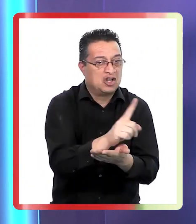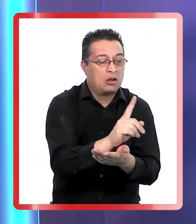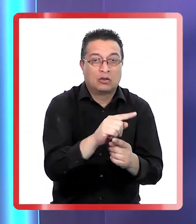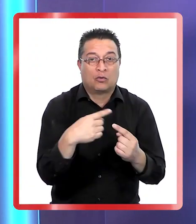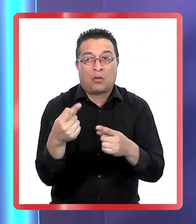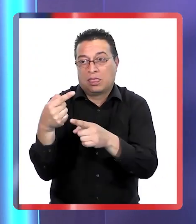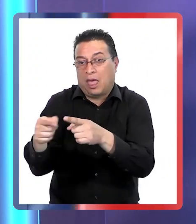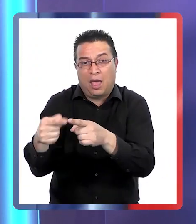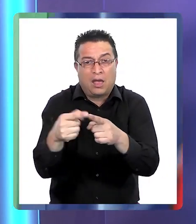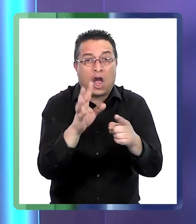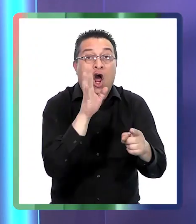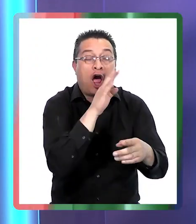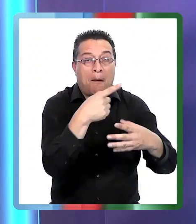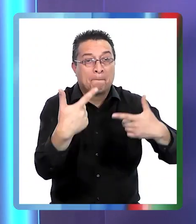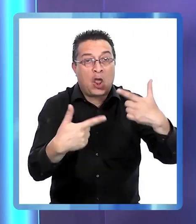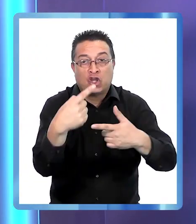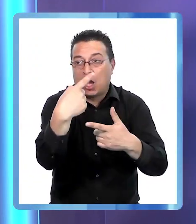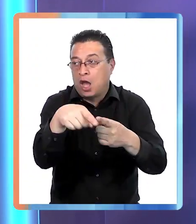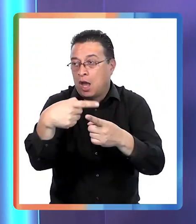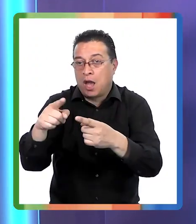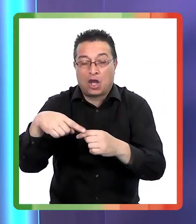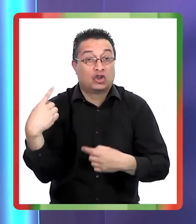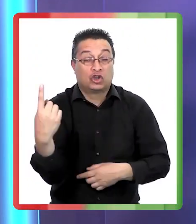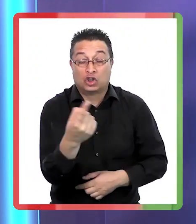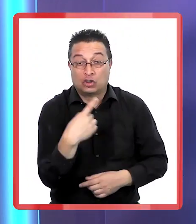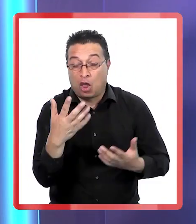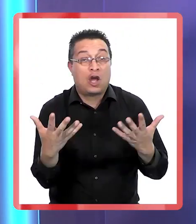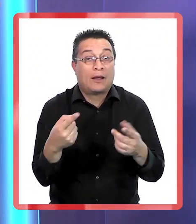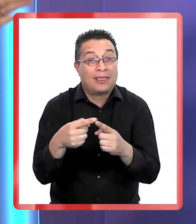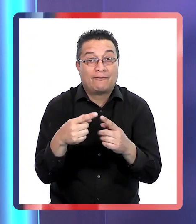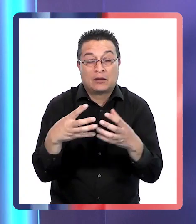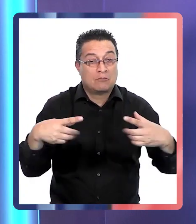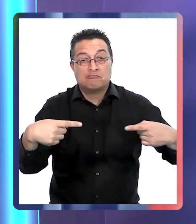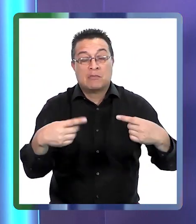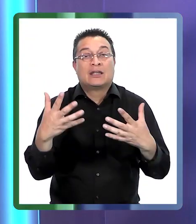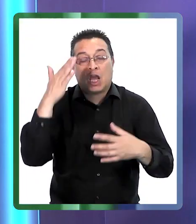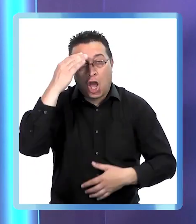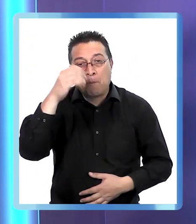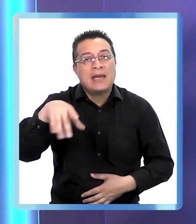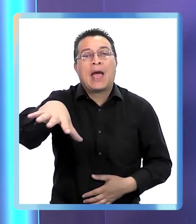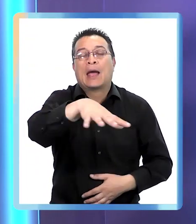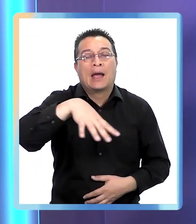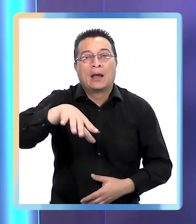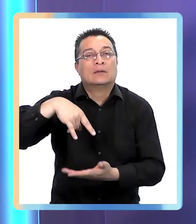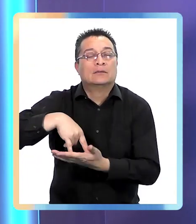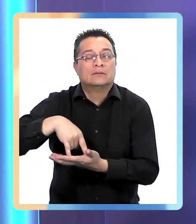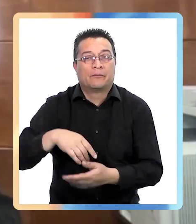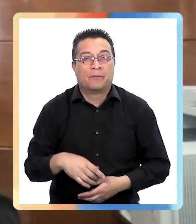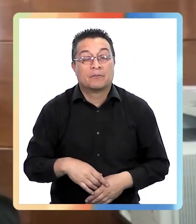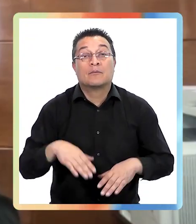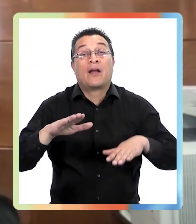allá. No. Hay distintos colores políticos, todos llevan agua a su molino. ¿Y qué opinan en esta materia, por ejemplo? La mayoría.